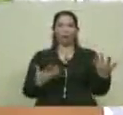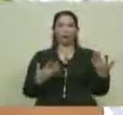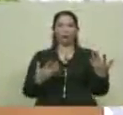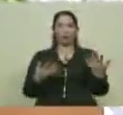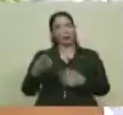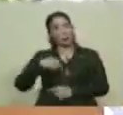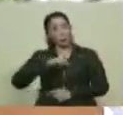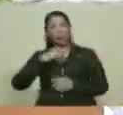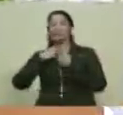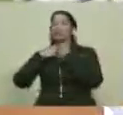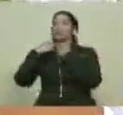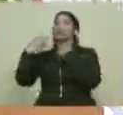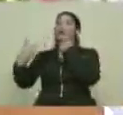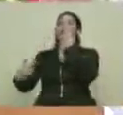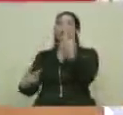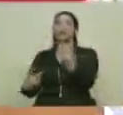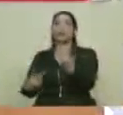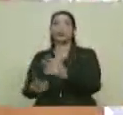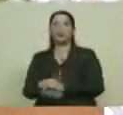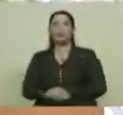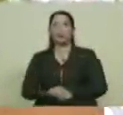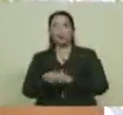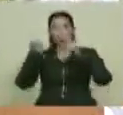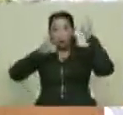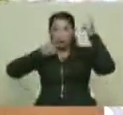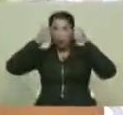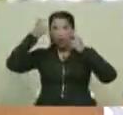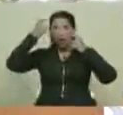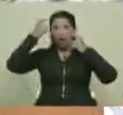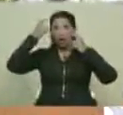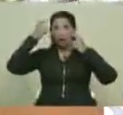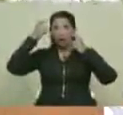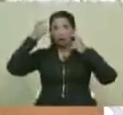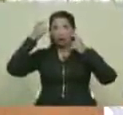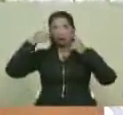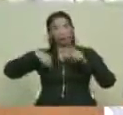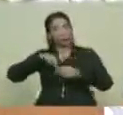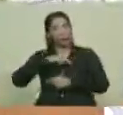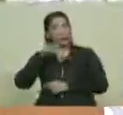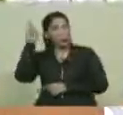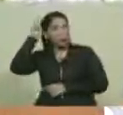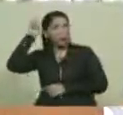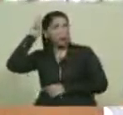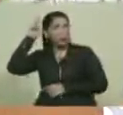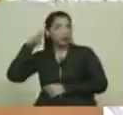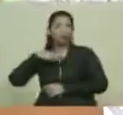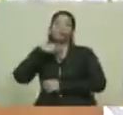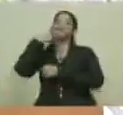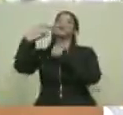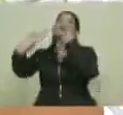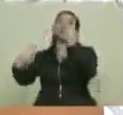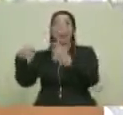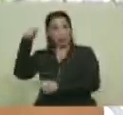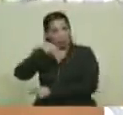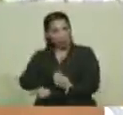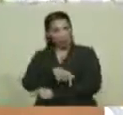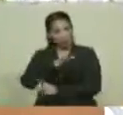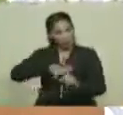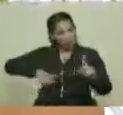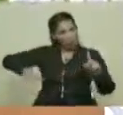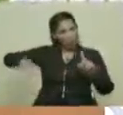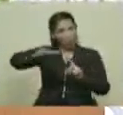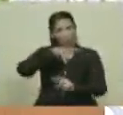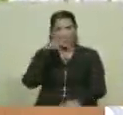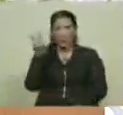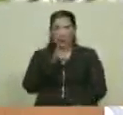desde... Quizás el comandante Chávez es un hito, pero nuestros indígenas levantaron la voz aquí, en toda Venezuela,